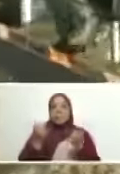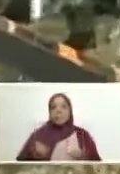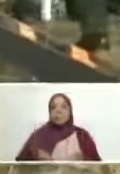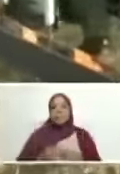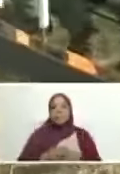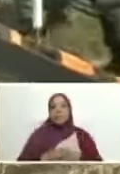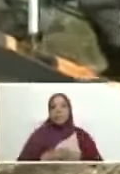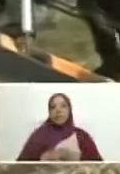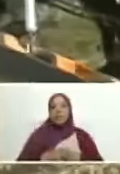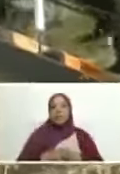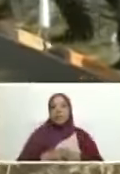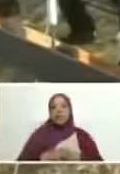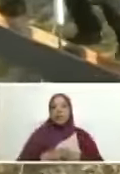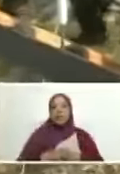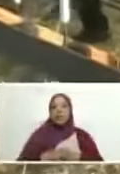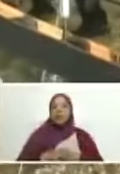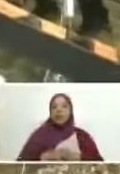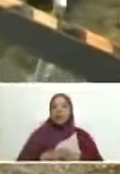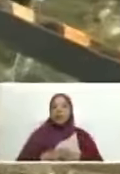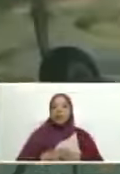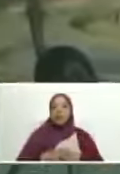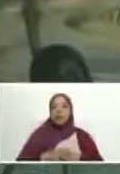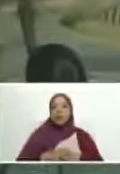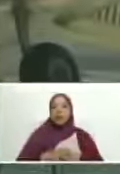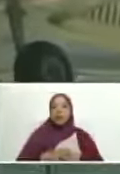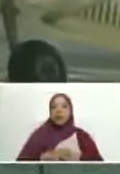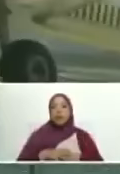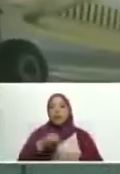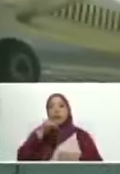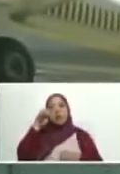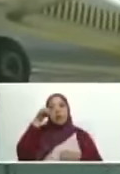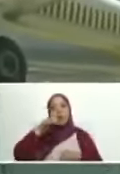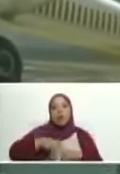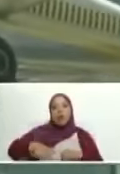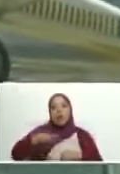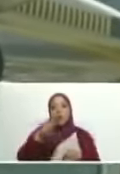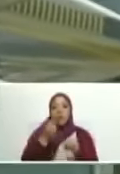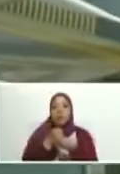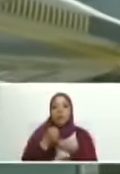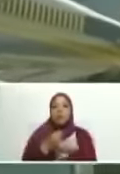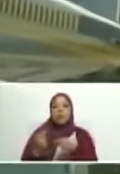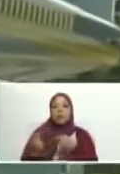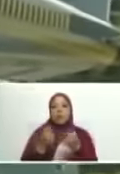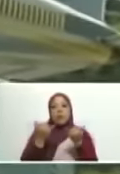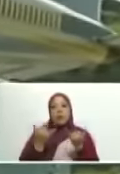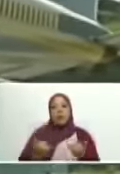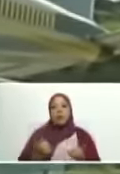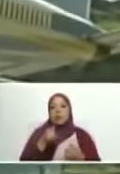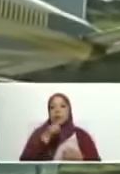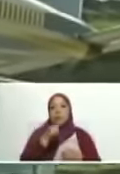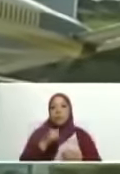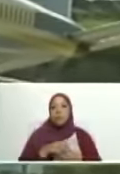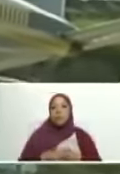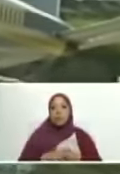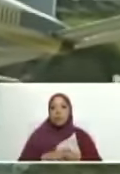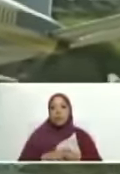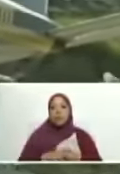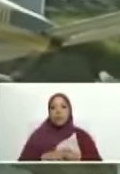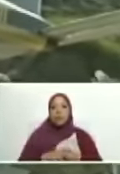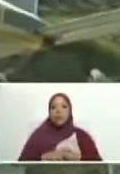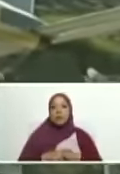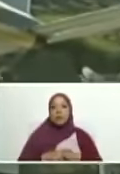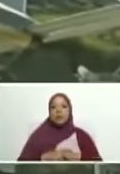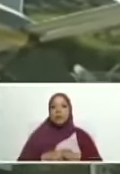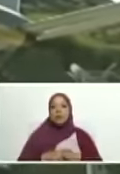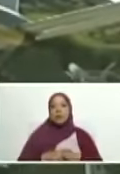Esto frente está hermoso, ¿vale? Comandante jefe, puede observar. La gente por allá, que Dios me los bendiga, que Dios me los bendiga a todos allá, allá